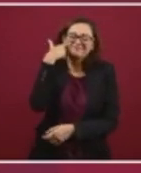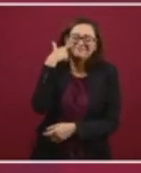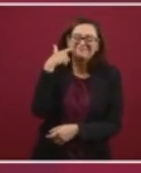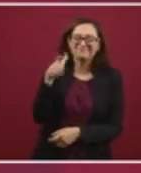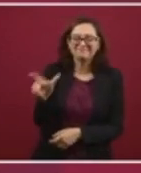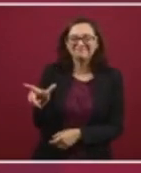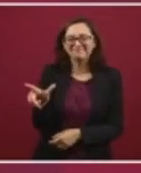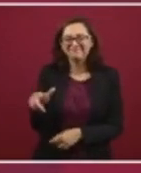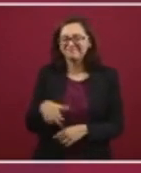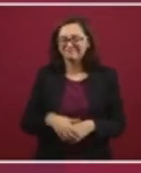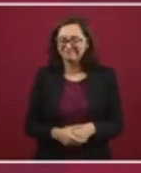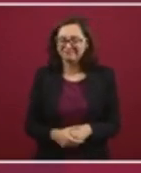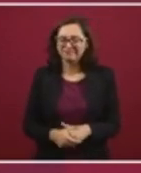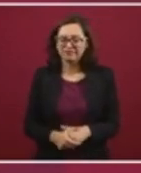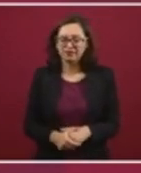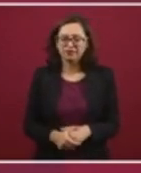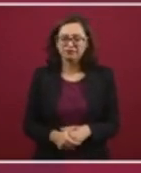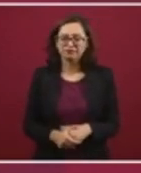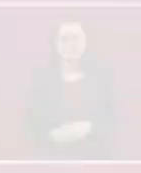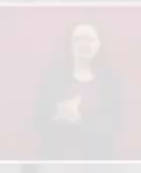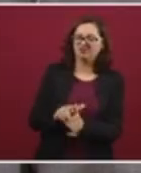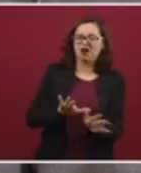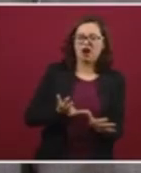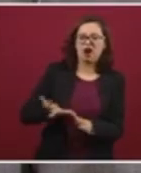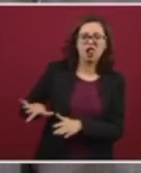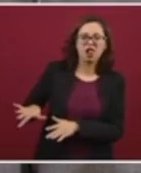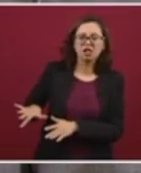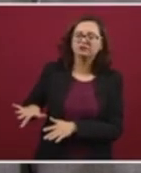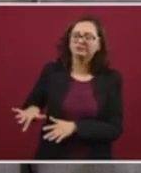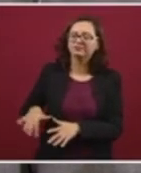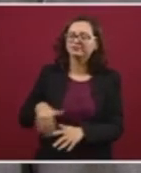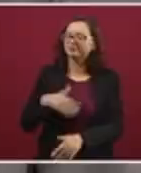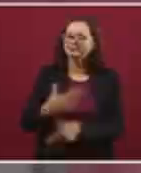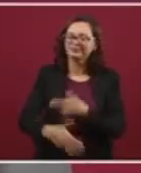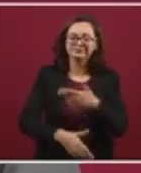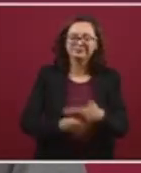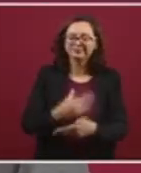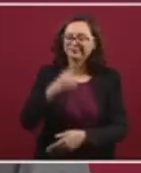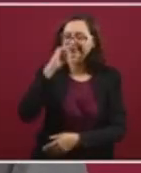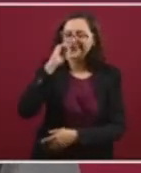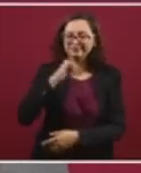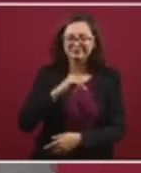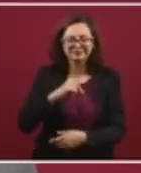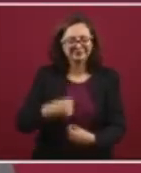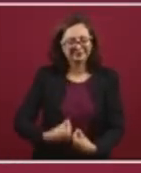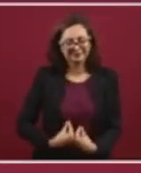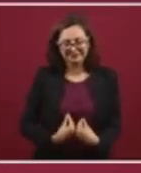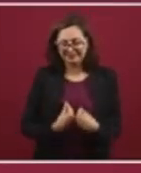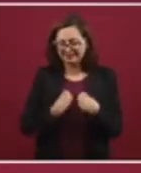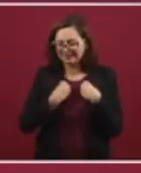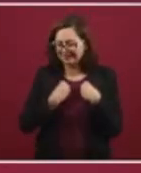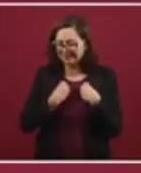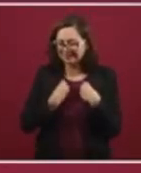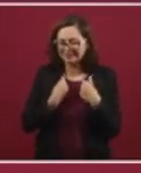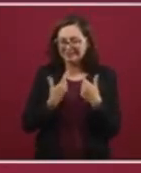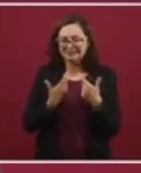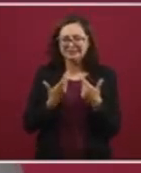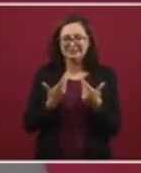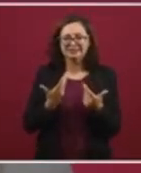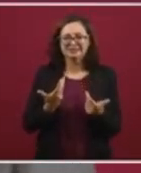Yo soy un idealista. Es una vida